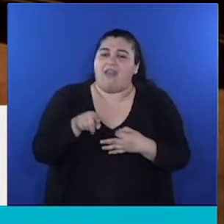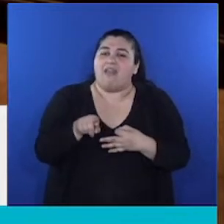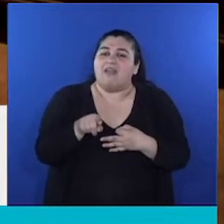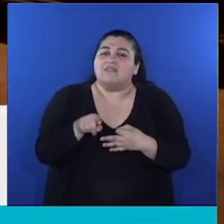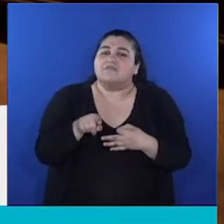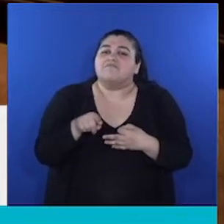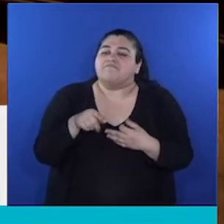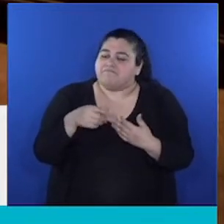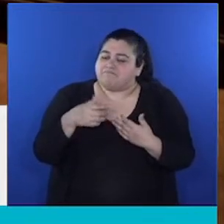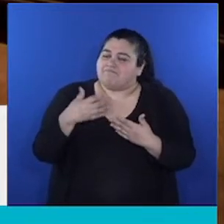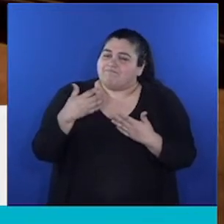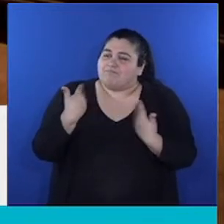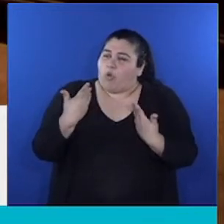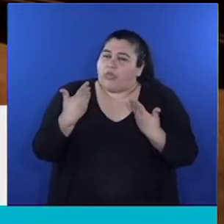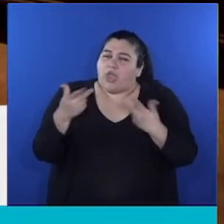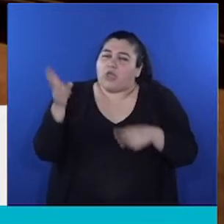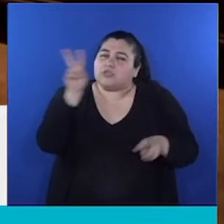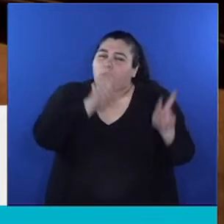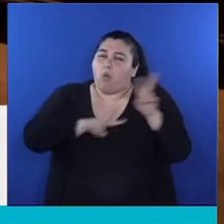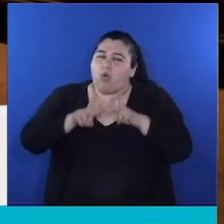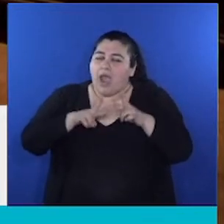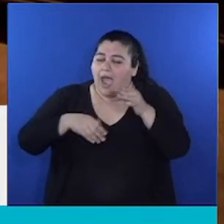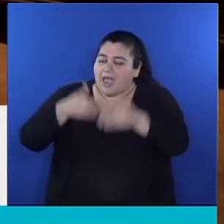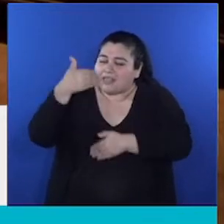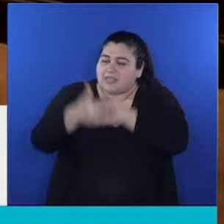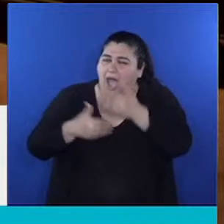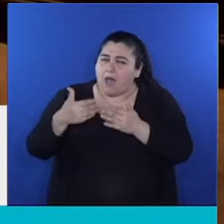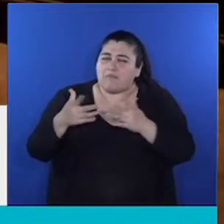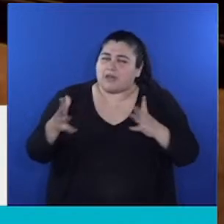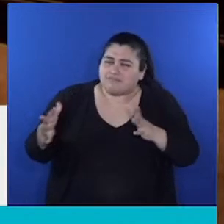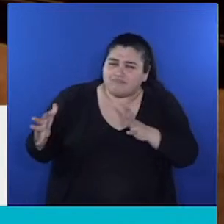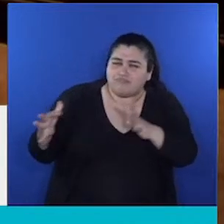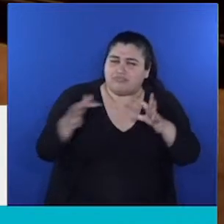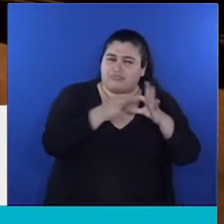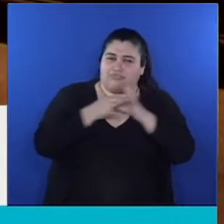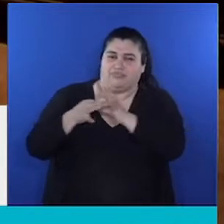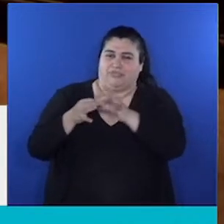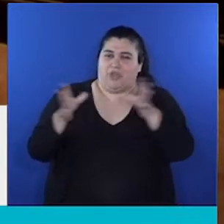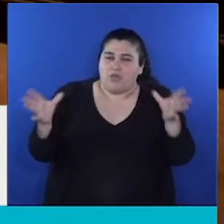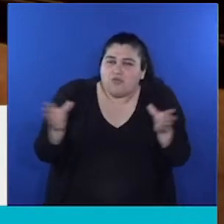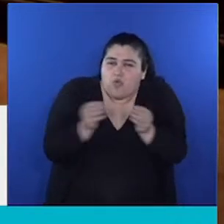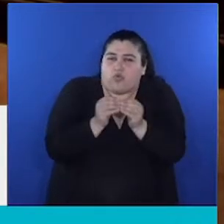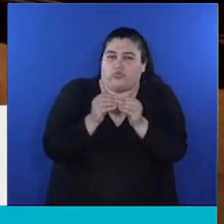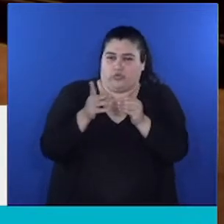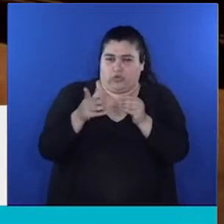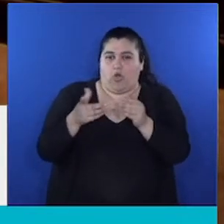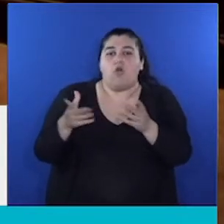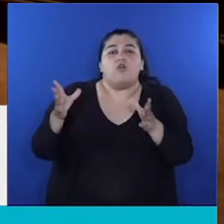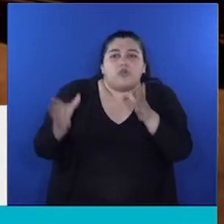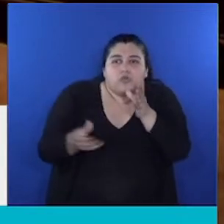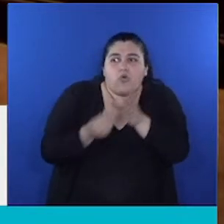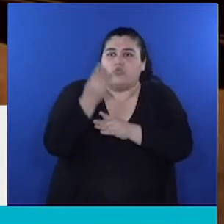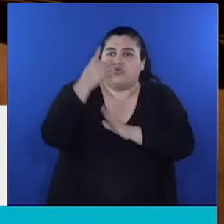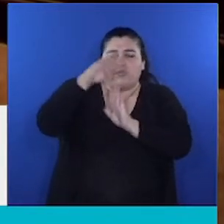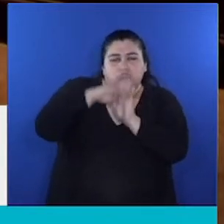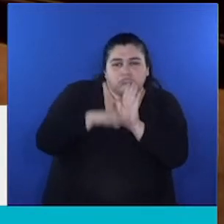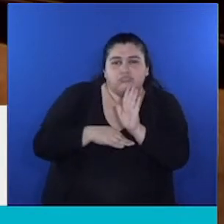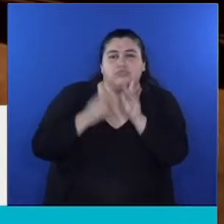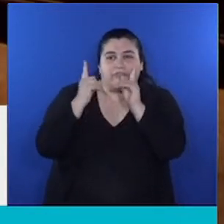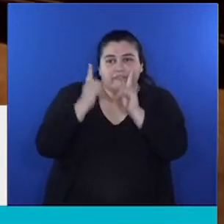de unificación de los procedimientos en el Poder Judicial, en marco de unificación y de criterio único en el